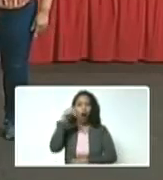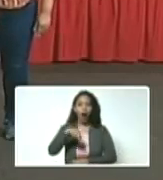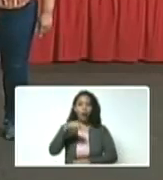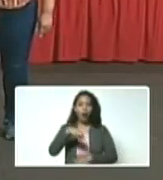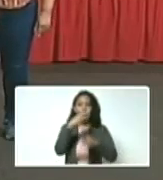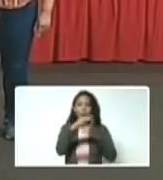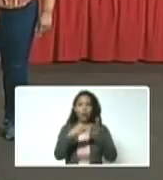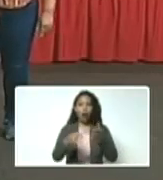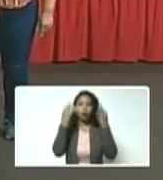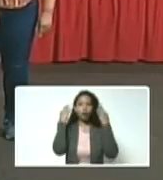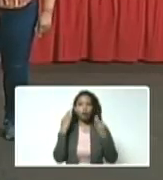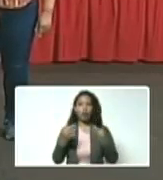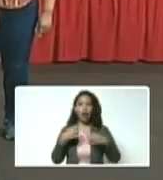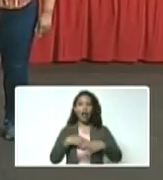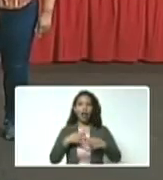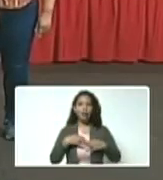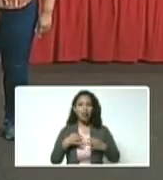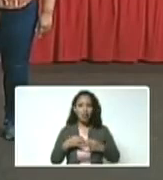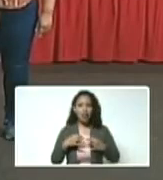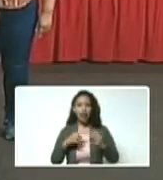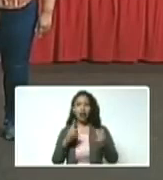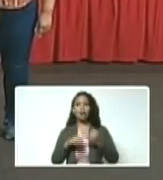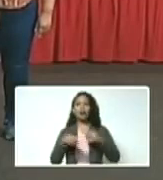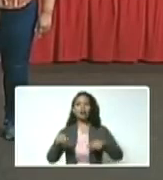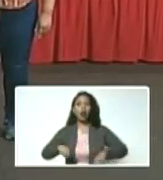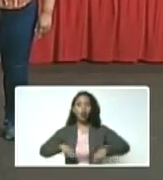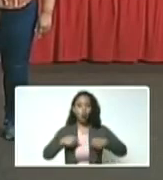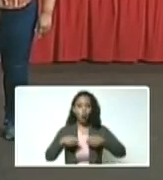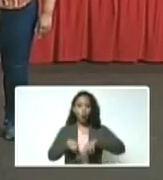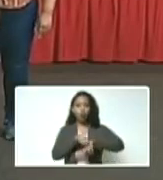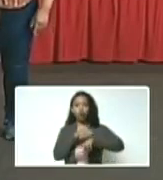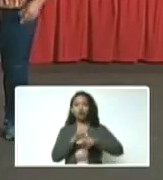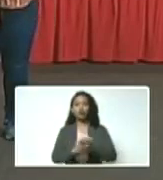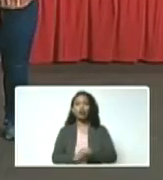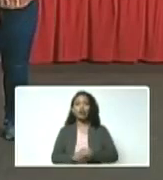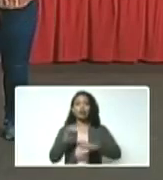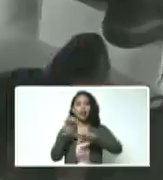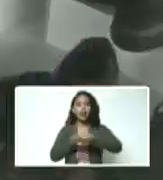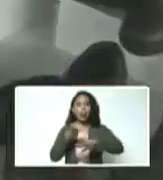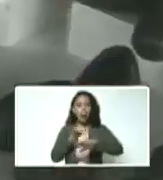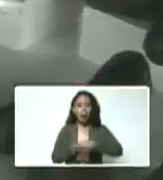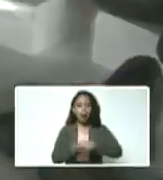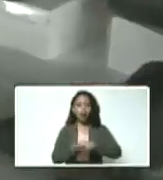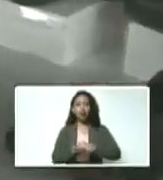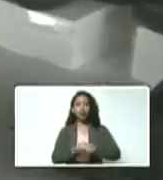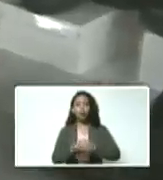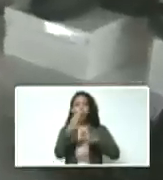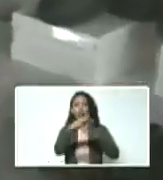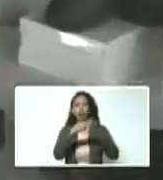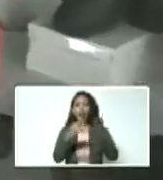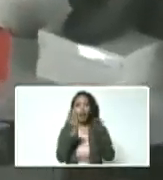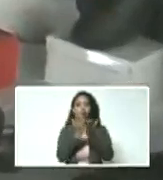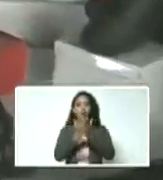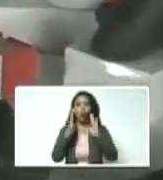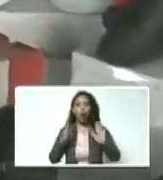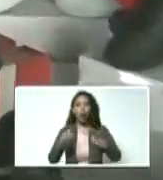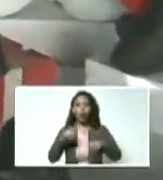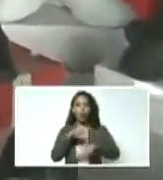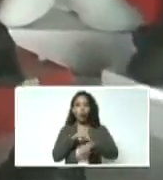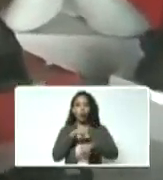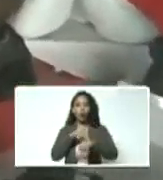material de calidad, franelas, pantalones, tenemos zapatos, útiles escolares, que en este momento se